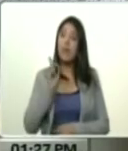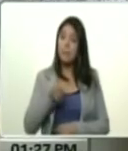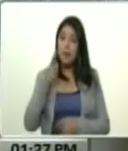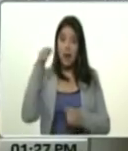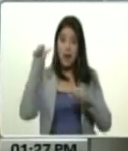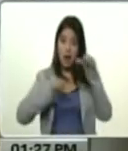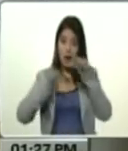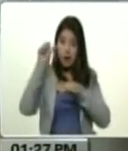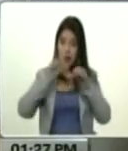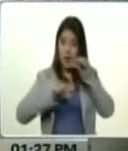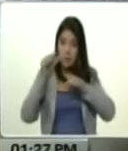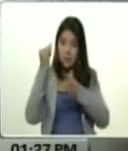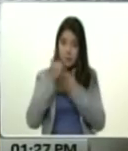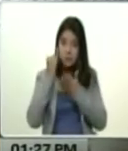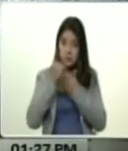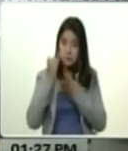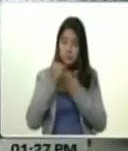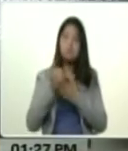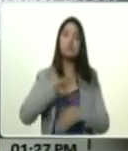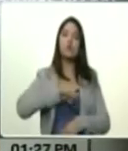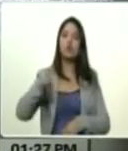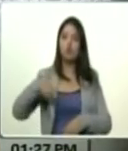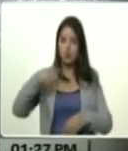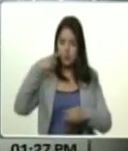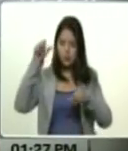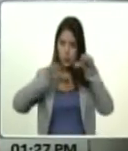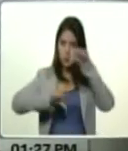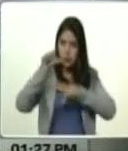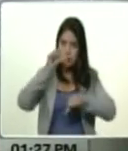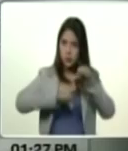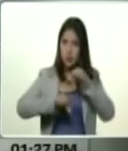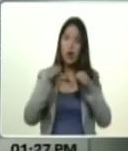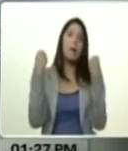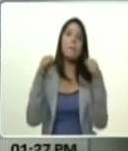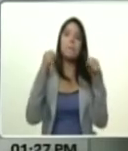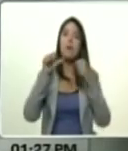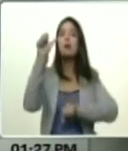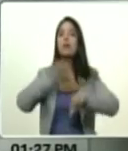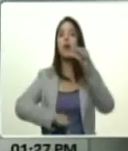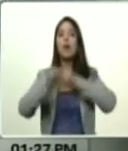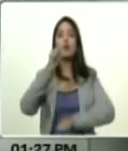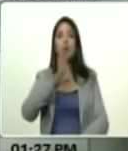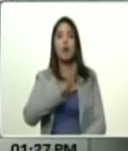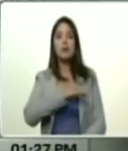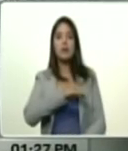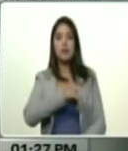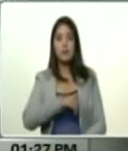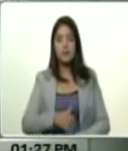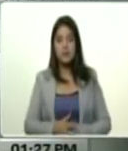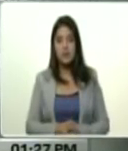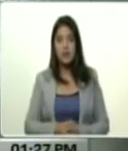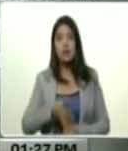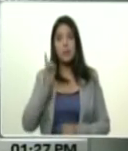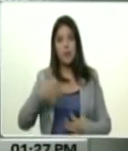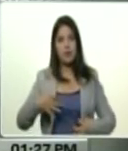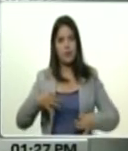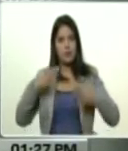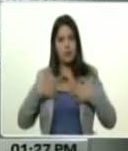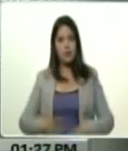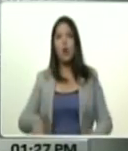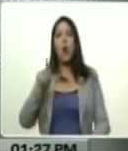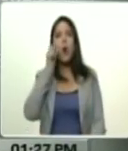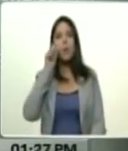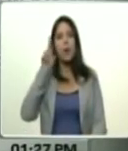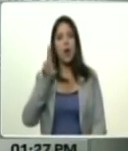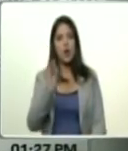y podemos mencionar que el resultado de la experticia química practicada en los laboratorios del 6CPC a la vestimenta que portaba el ciudadano